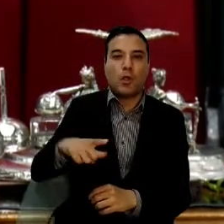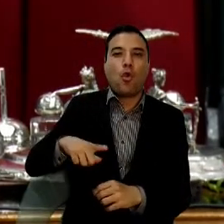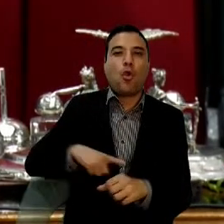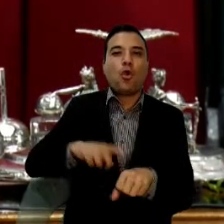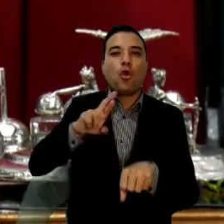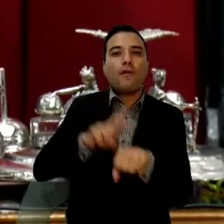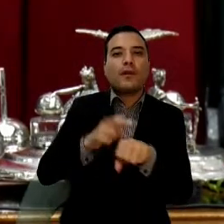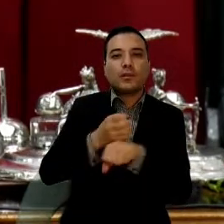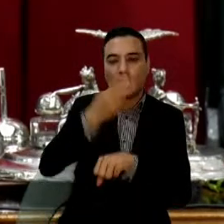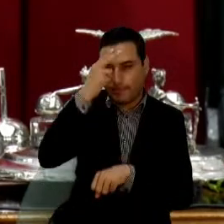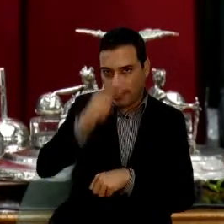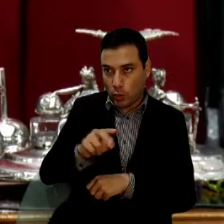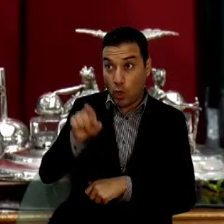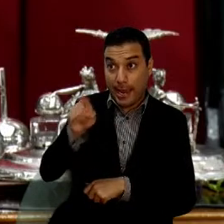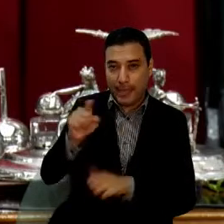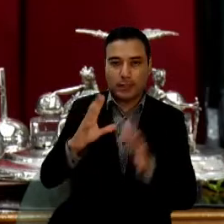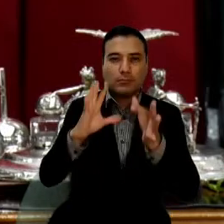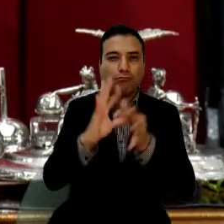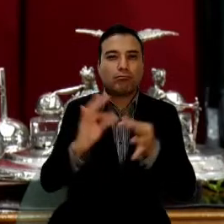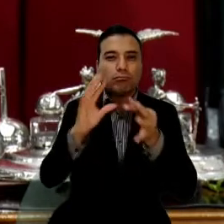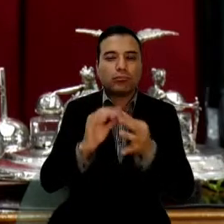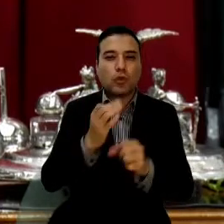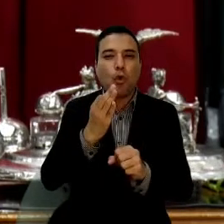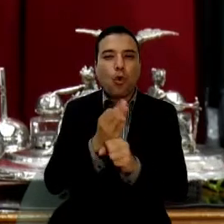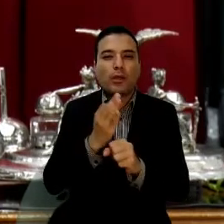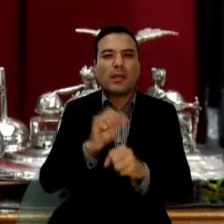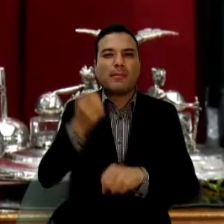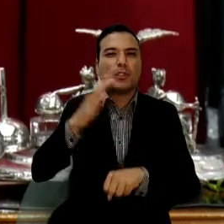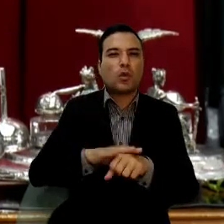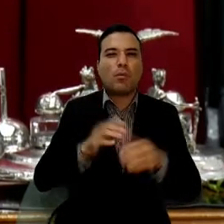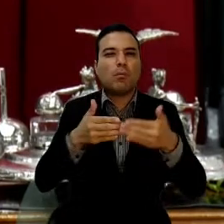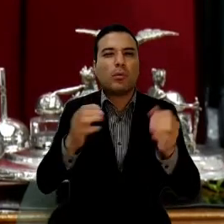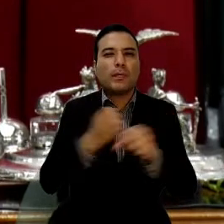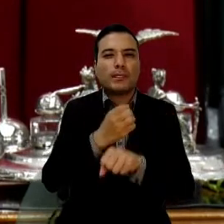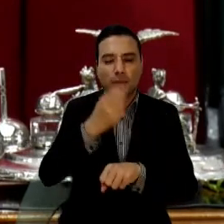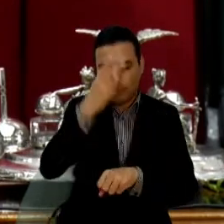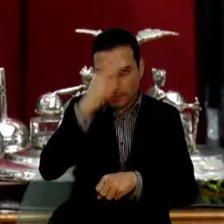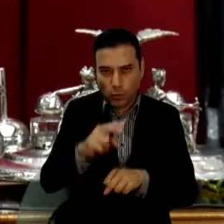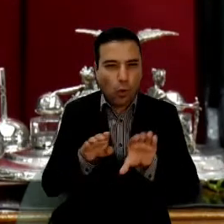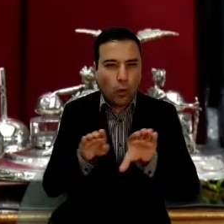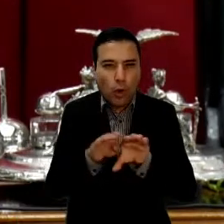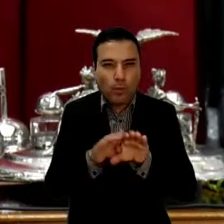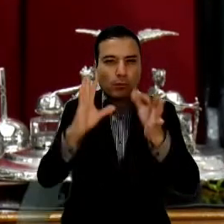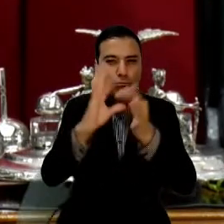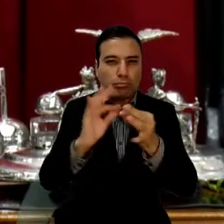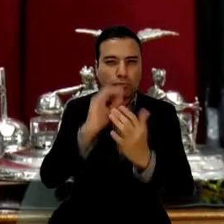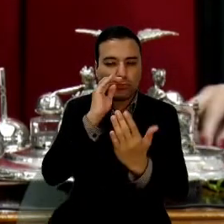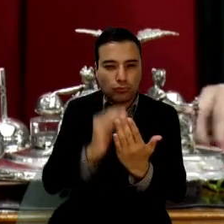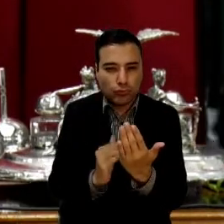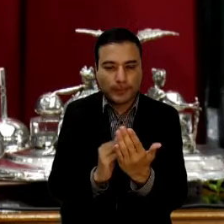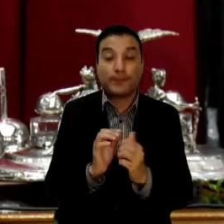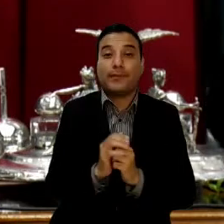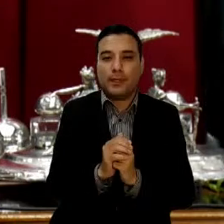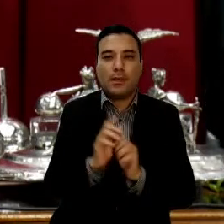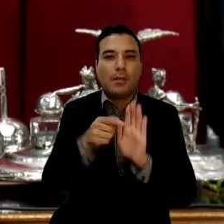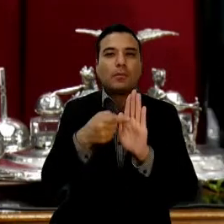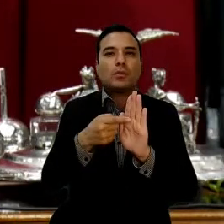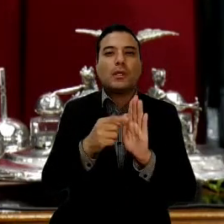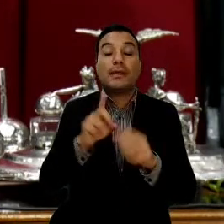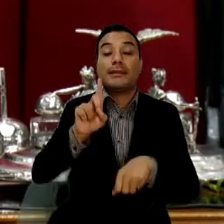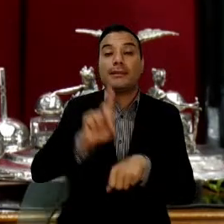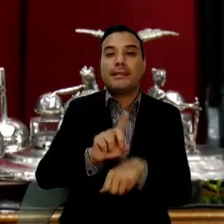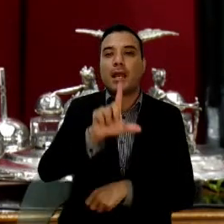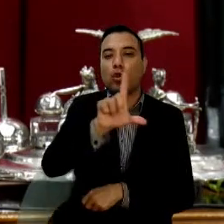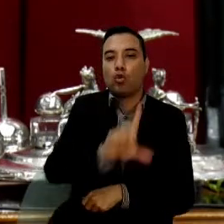Ejecutivo da cuenta del estado que guarda la Administración Pública Estatal, será presentada ante esta soberanía el lunes 4